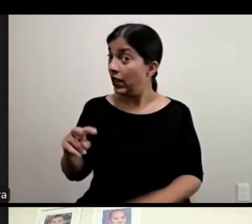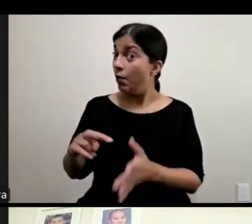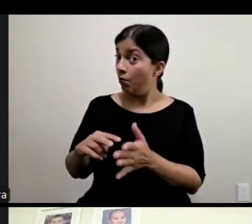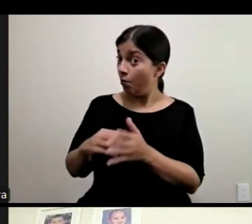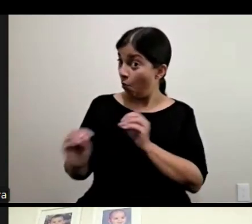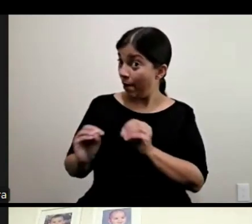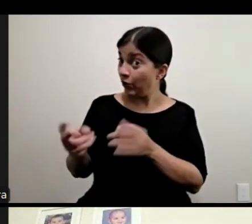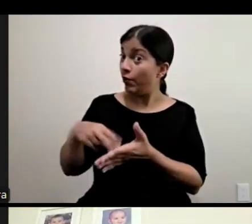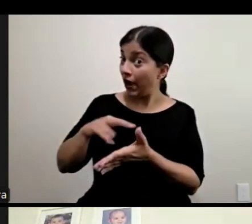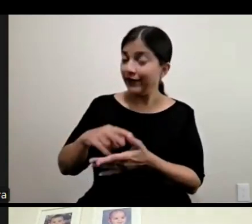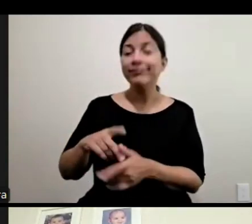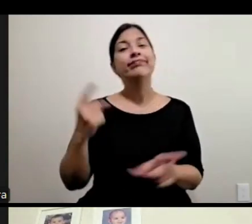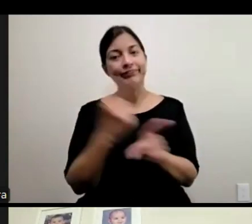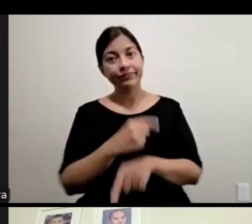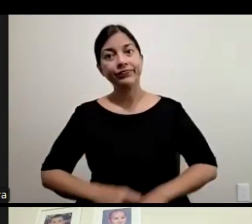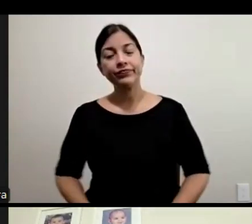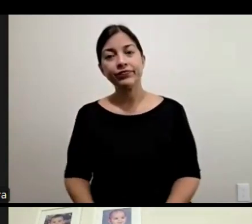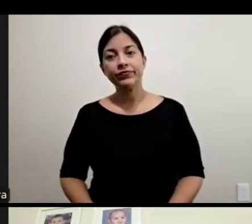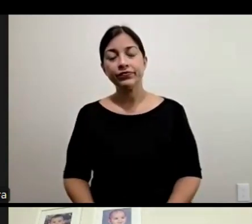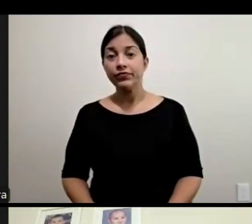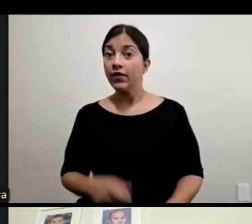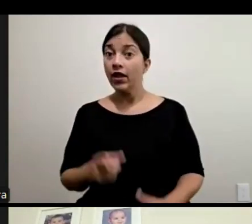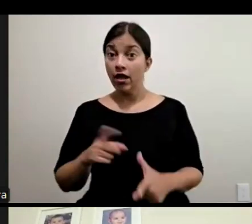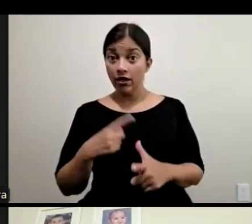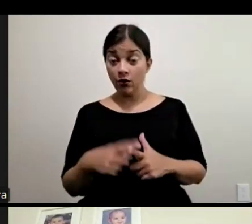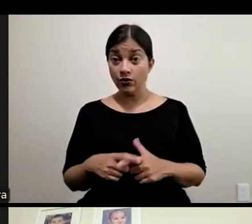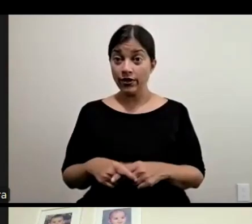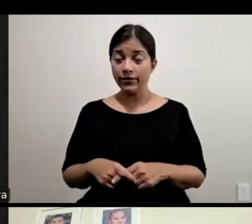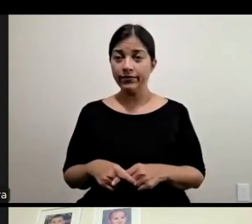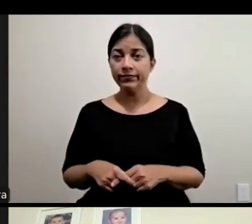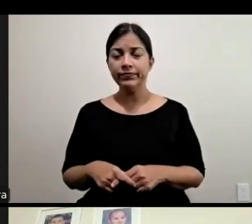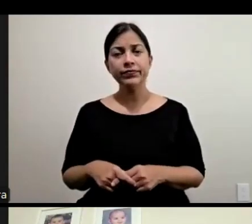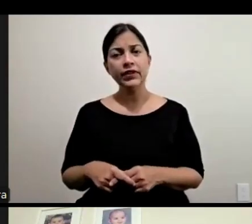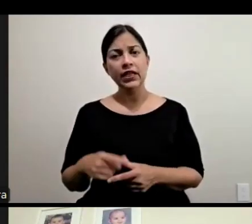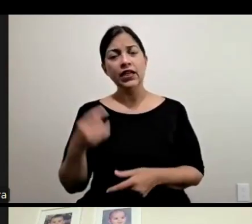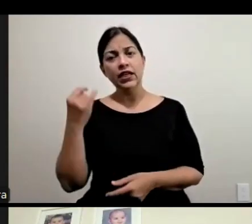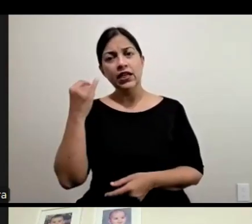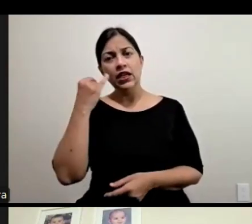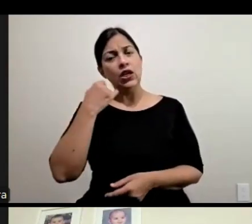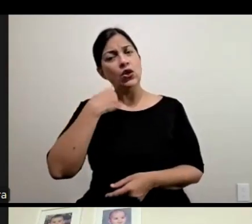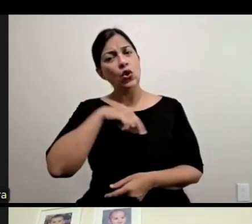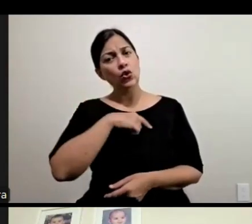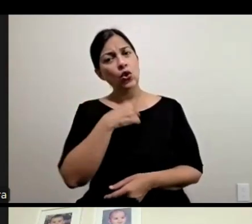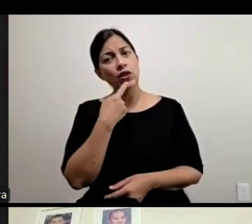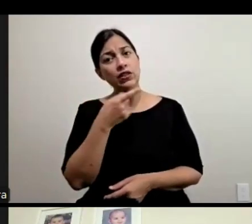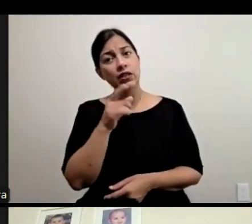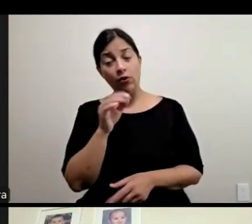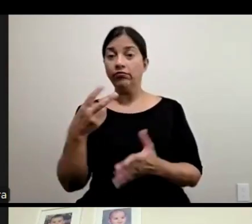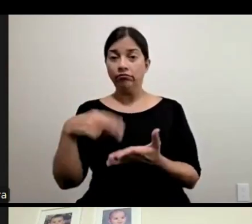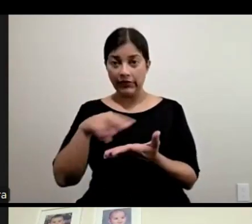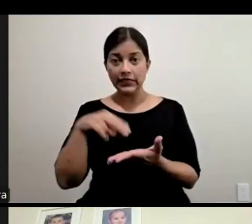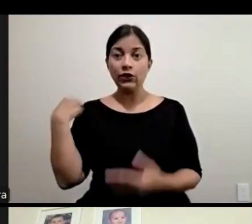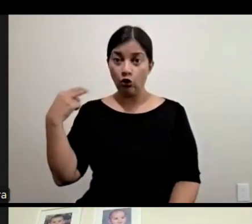movimientos. Exactamente. Entonces, si nosotros decimos, ok, es danza histórica, pero la